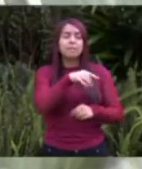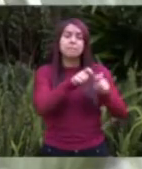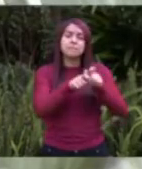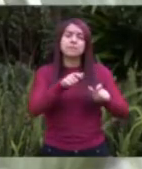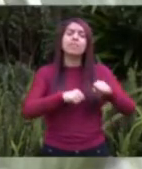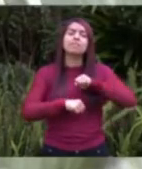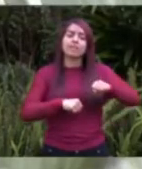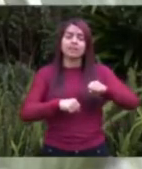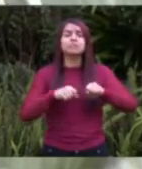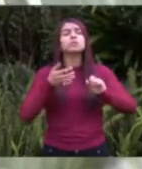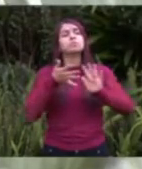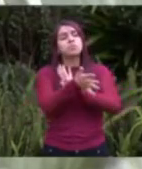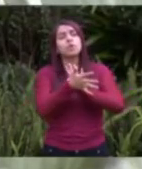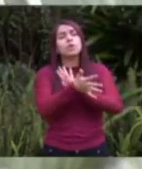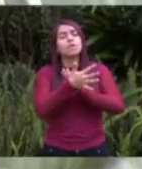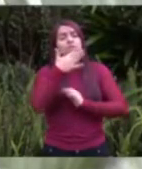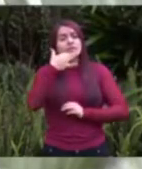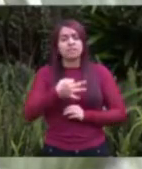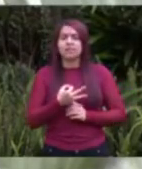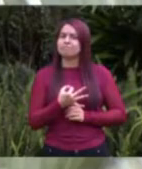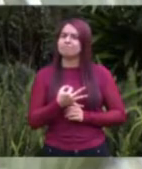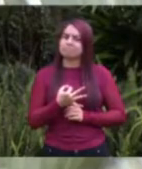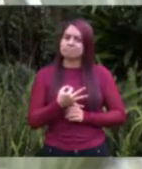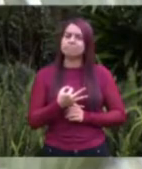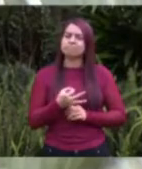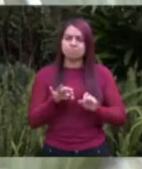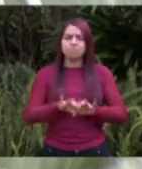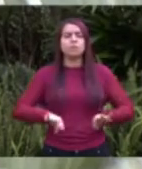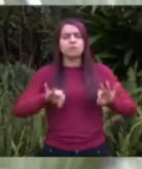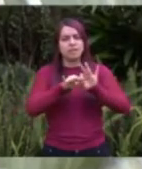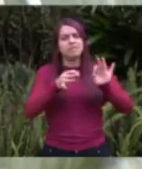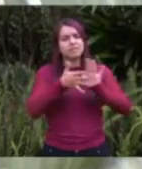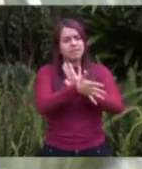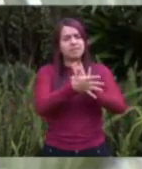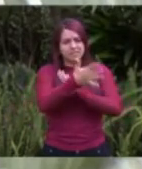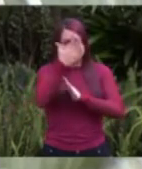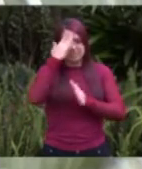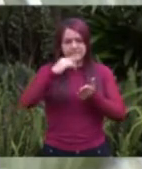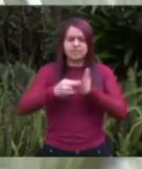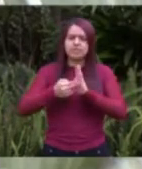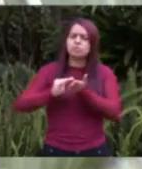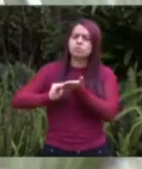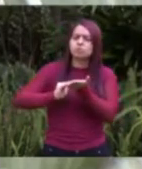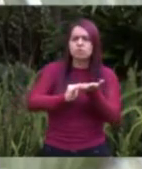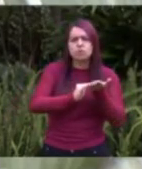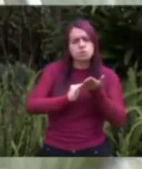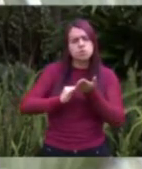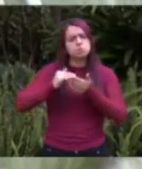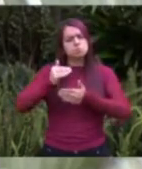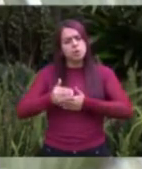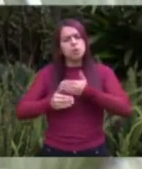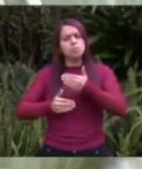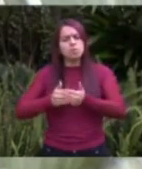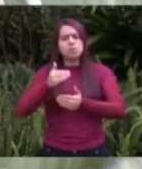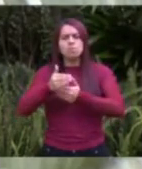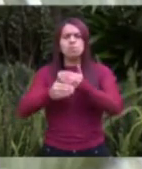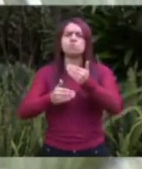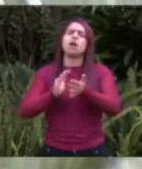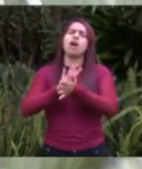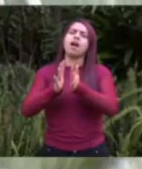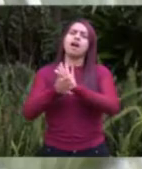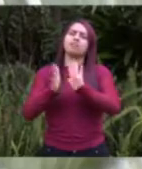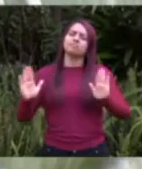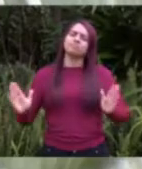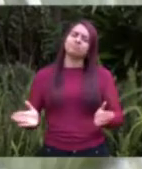verdad, porque de este depende el futuro de la reconciliación y el verdadero tránsito a una paz posible,